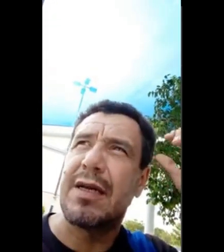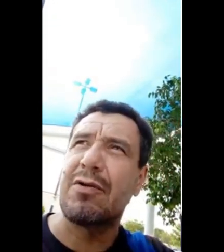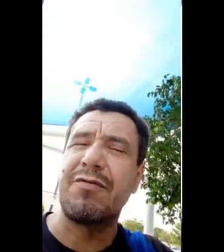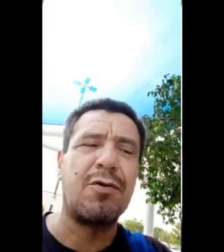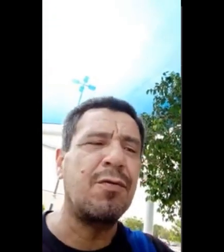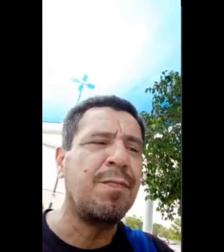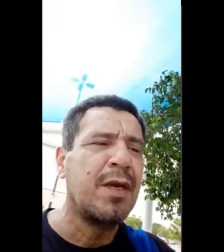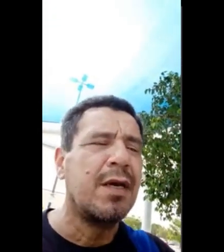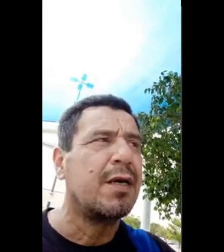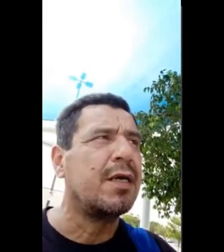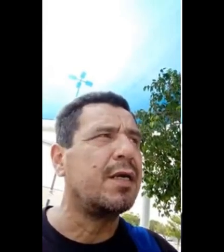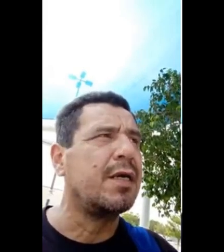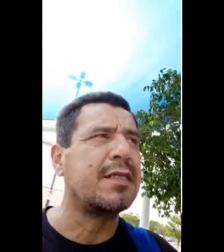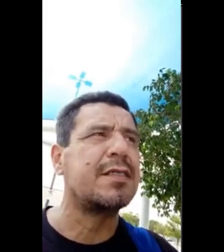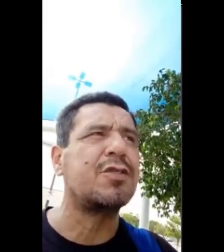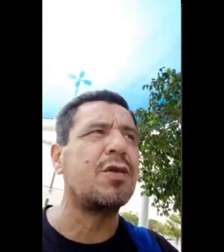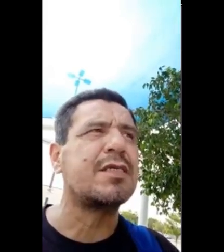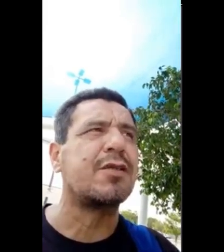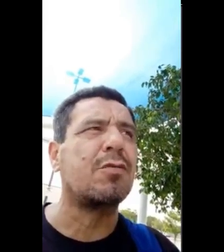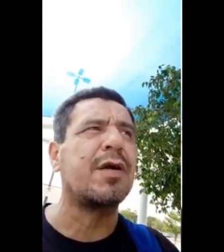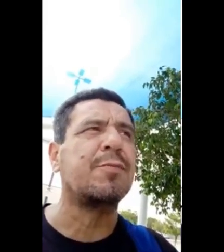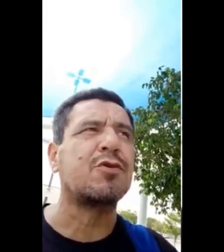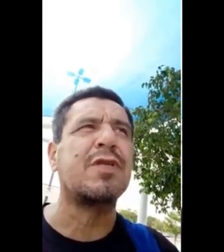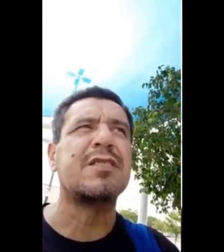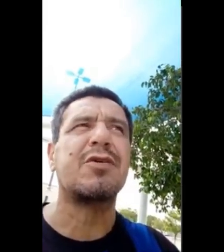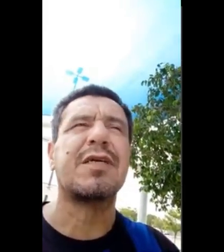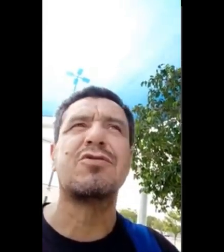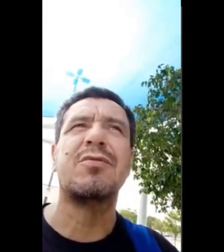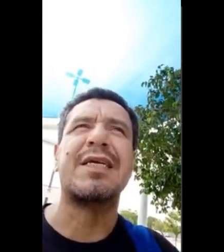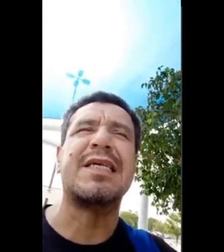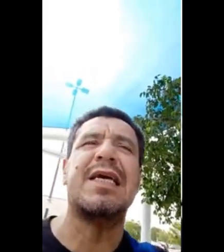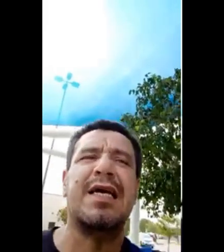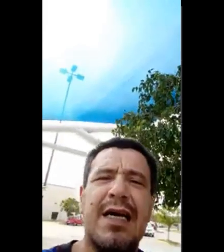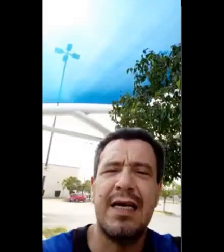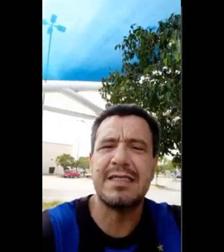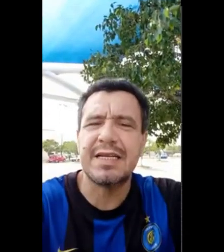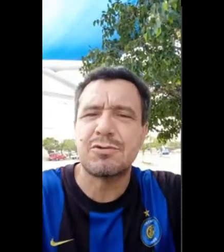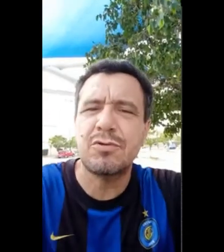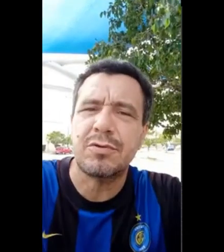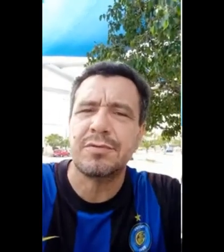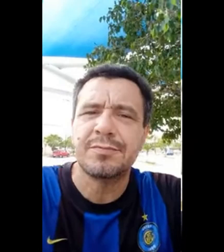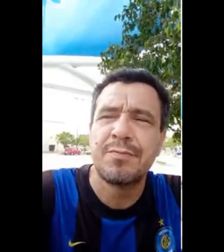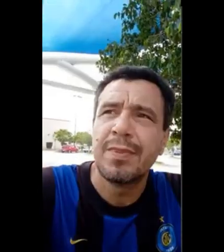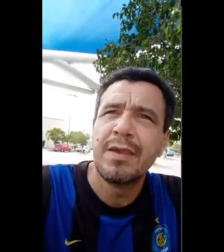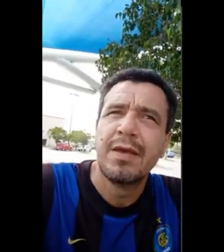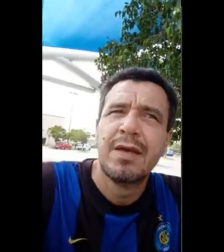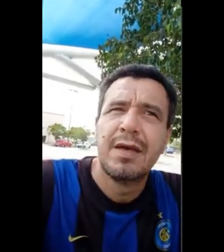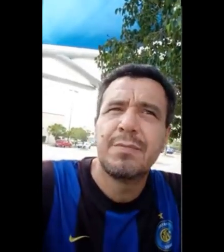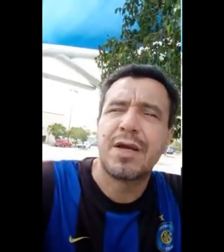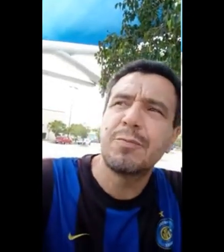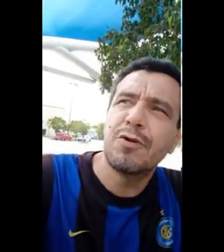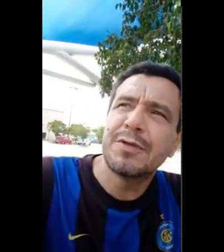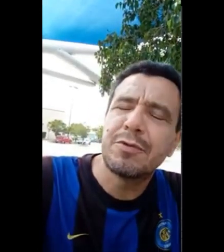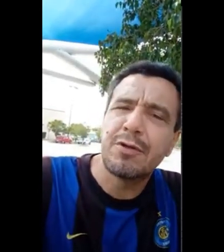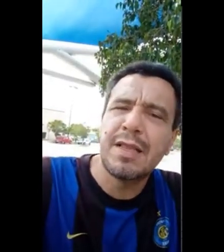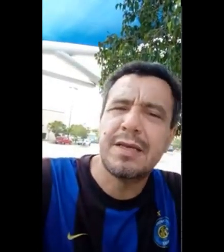contra el narcotráfico y las decisiones que toma, pues son decisiones que no son. Es que ese es el asunto. Por